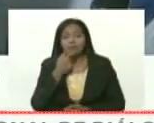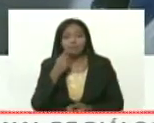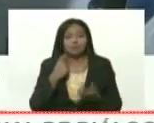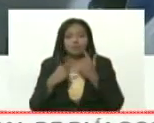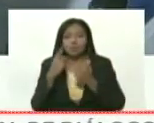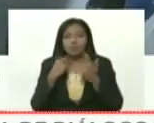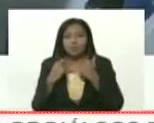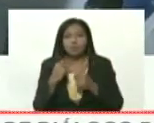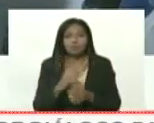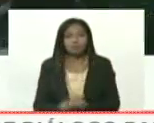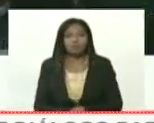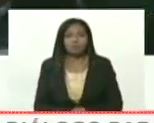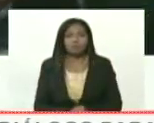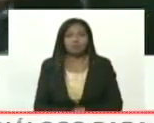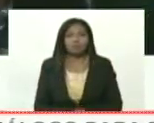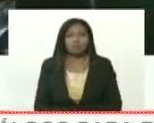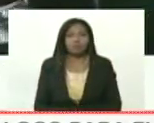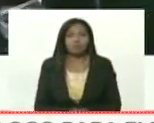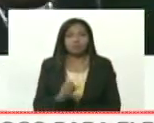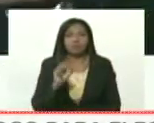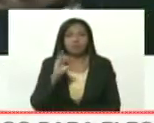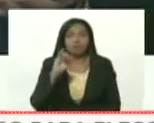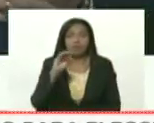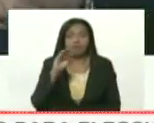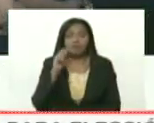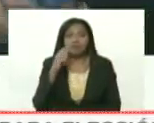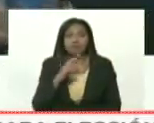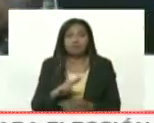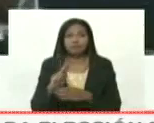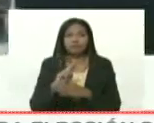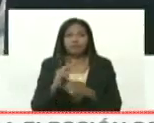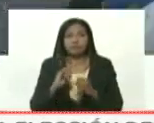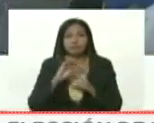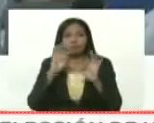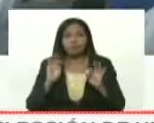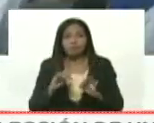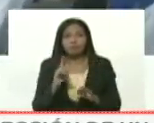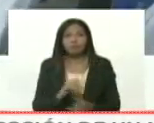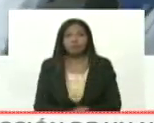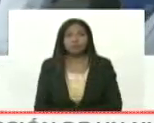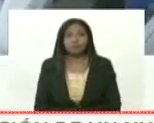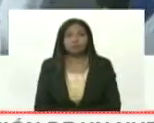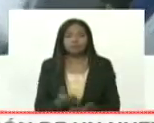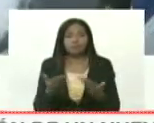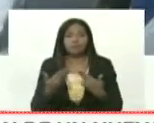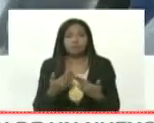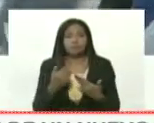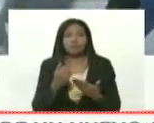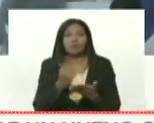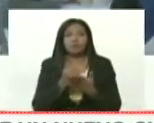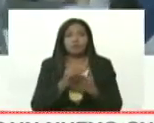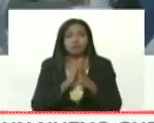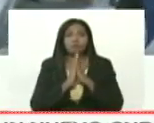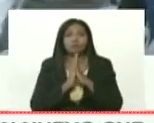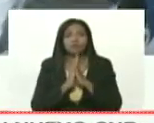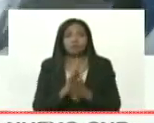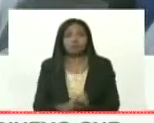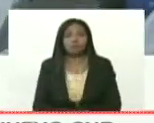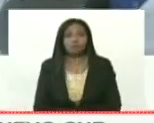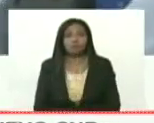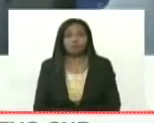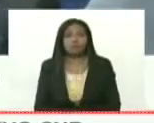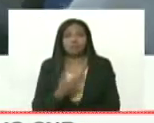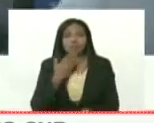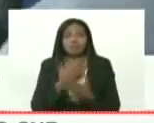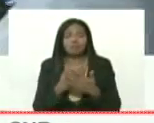use iFresh. El Ubit. Bueno, me ayudan por aquí, por favor. Señor. Bueno, le doy las gracias,